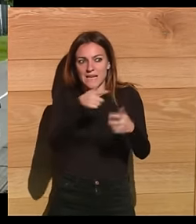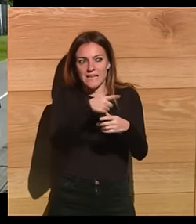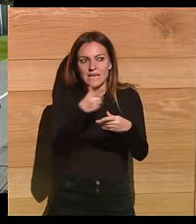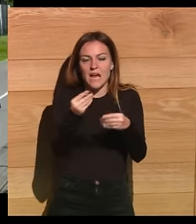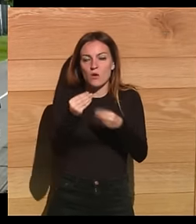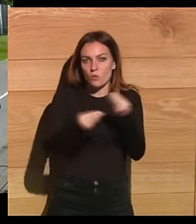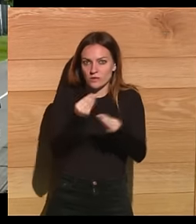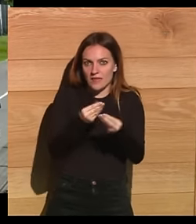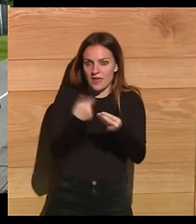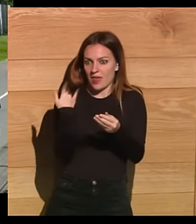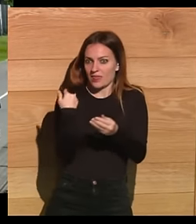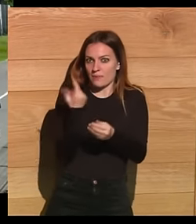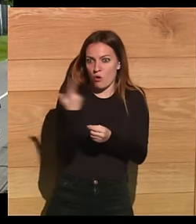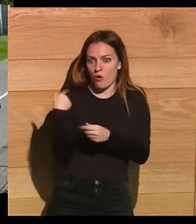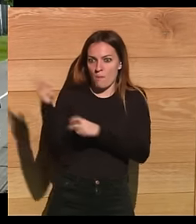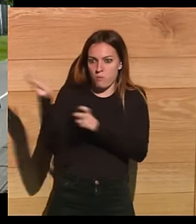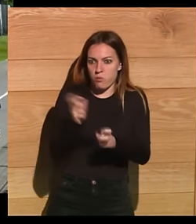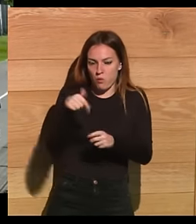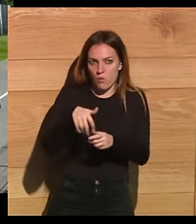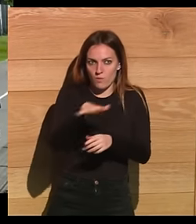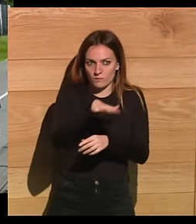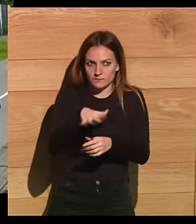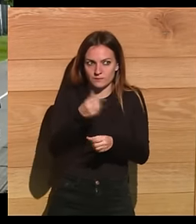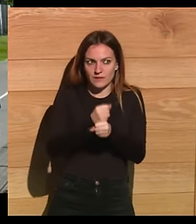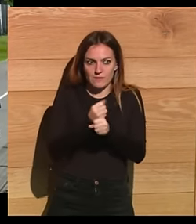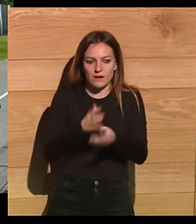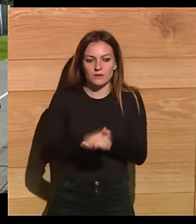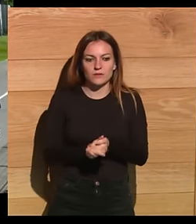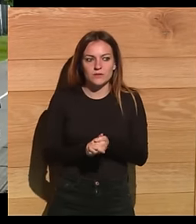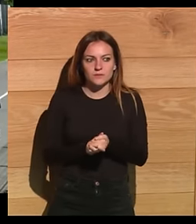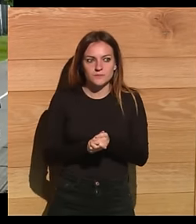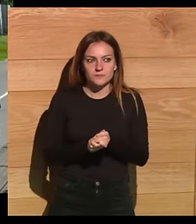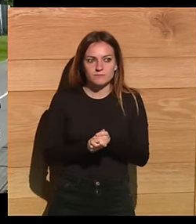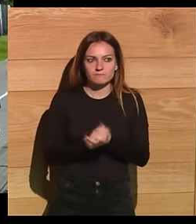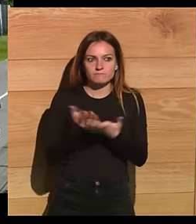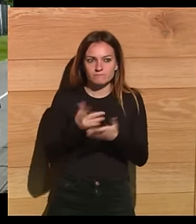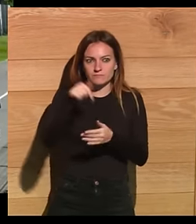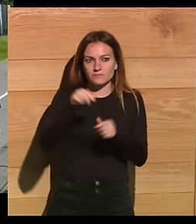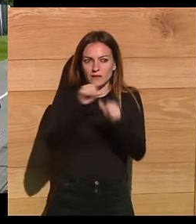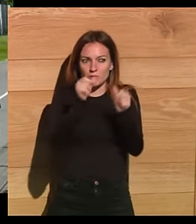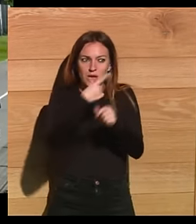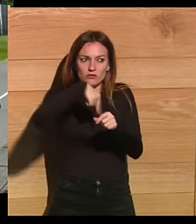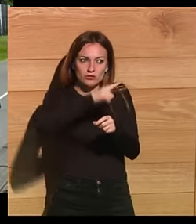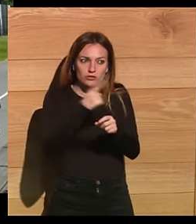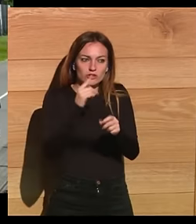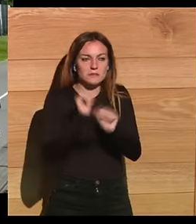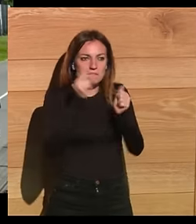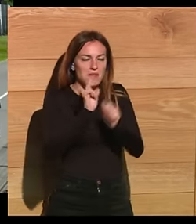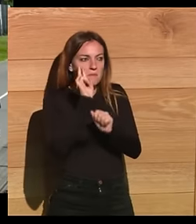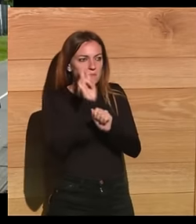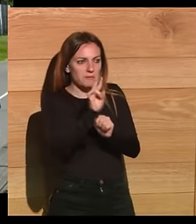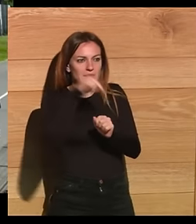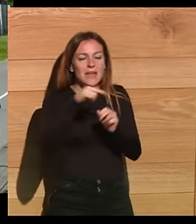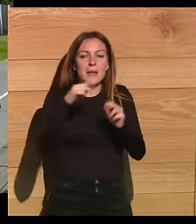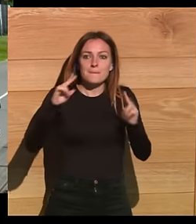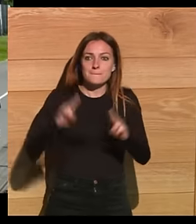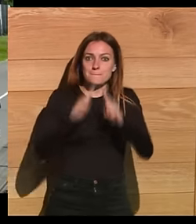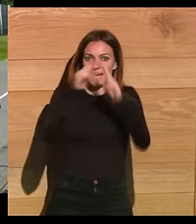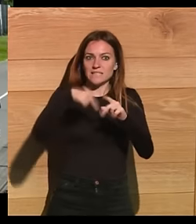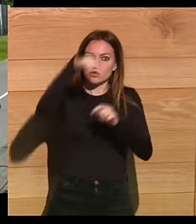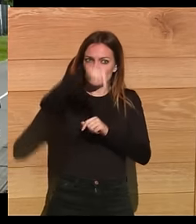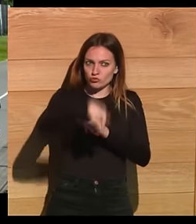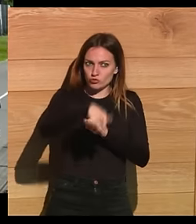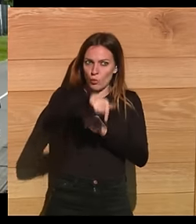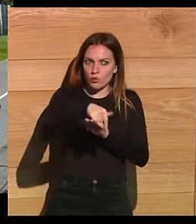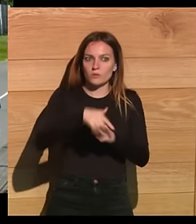acaba de llegar al laboratorio. Esto es cuando lo estábamos instalando. Esto es el New Spin, esto está en el sur de París.